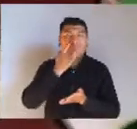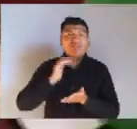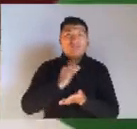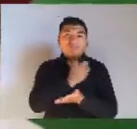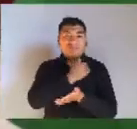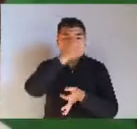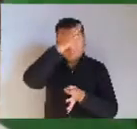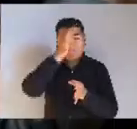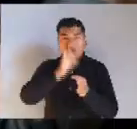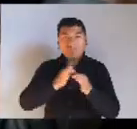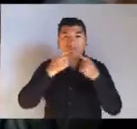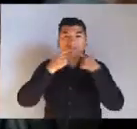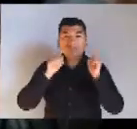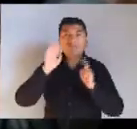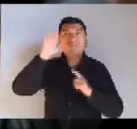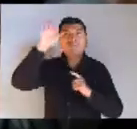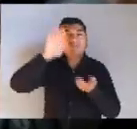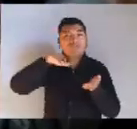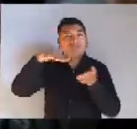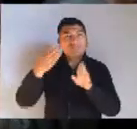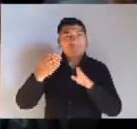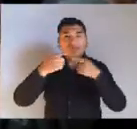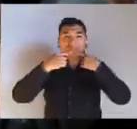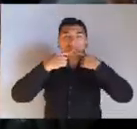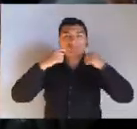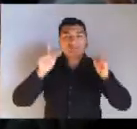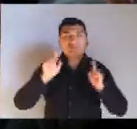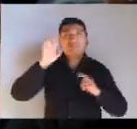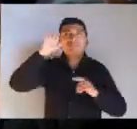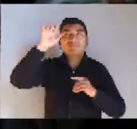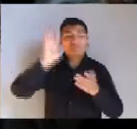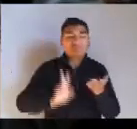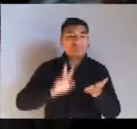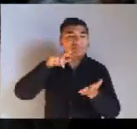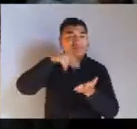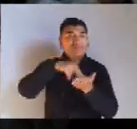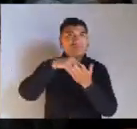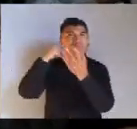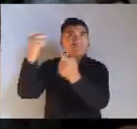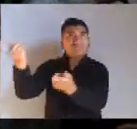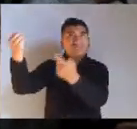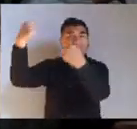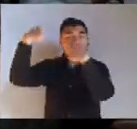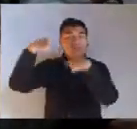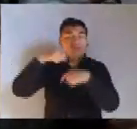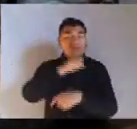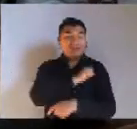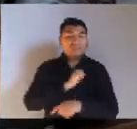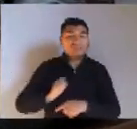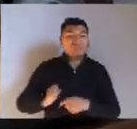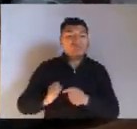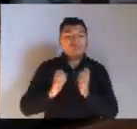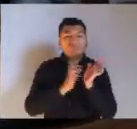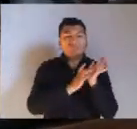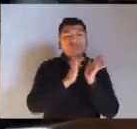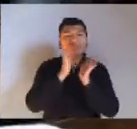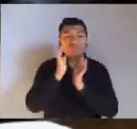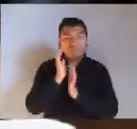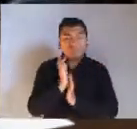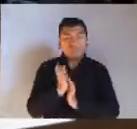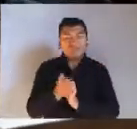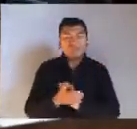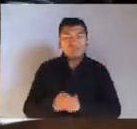fe. Anunciamos tu muerte, proclamamos tu resurrección. Ven, Señor Jesús.